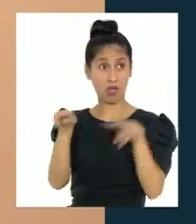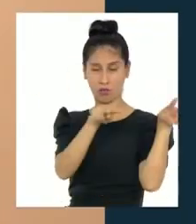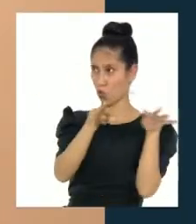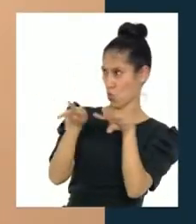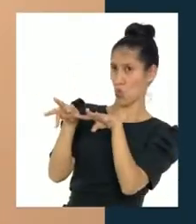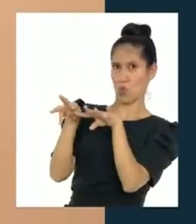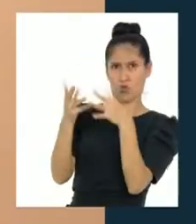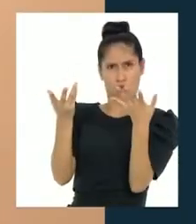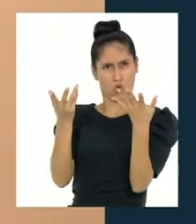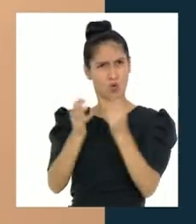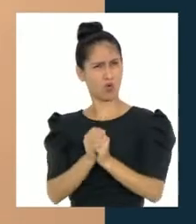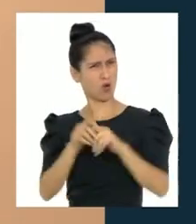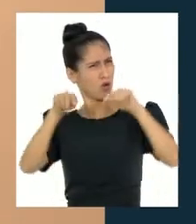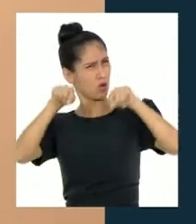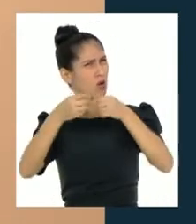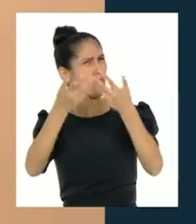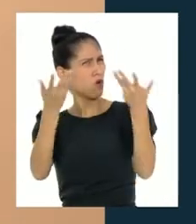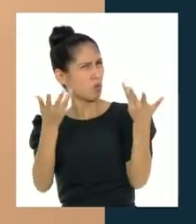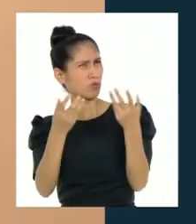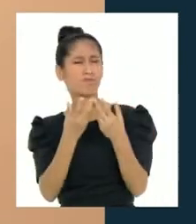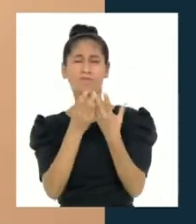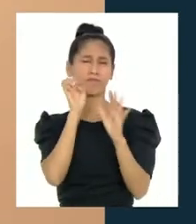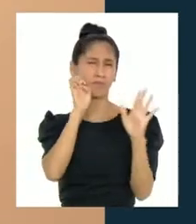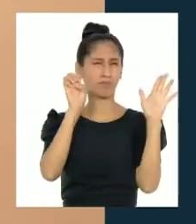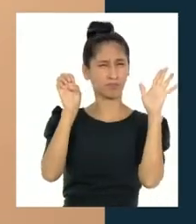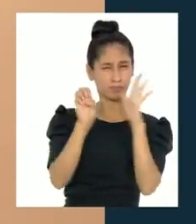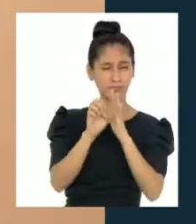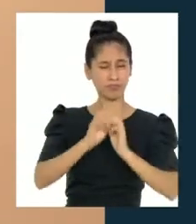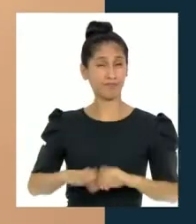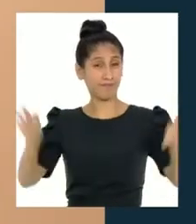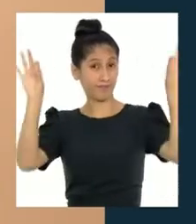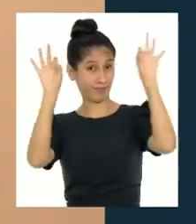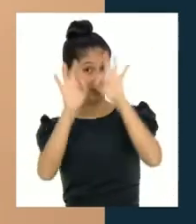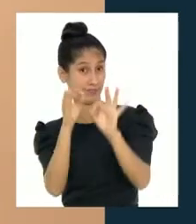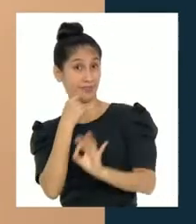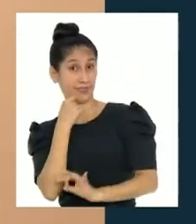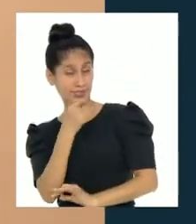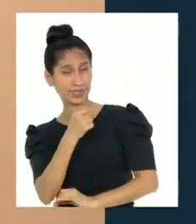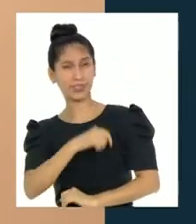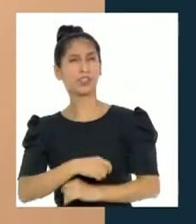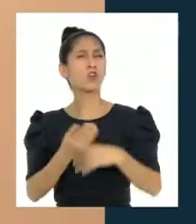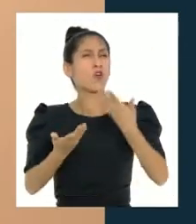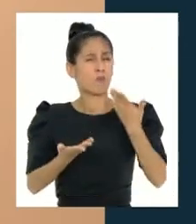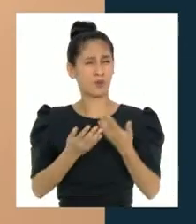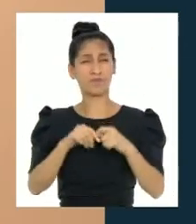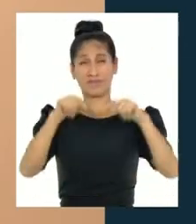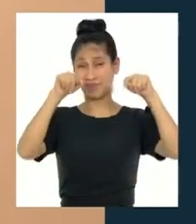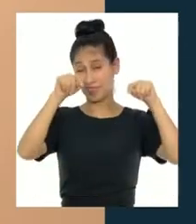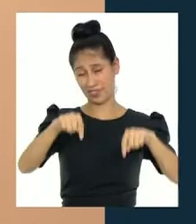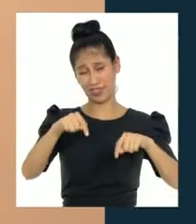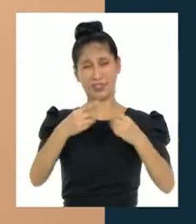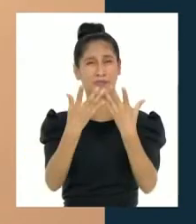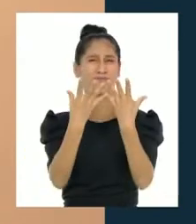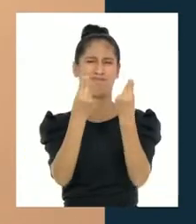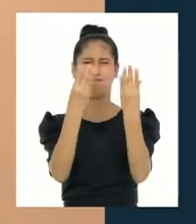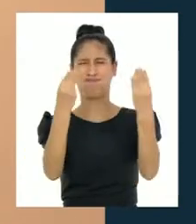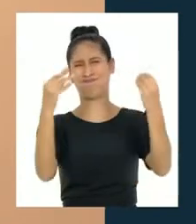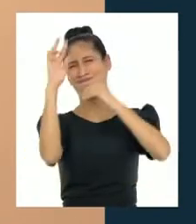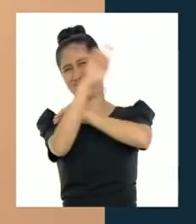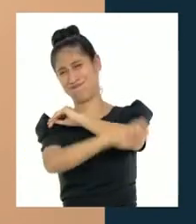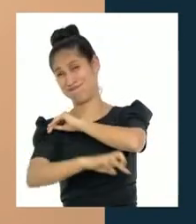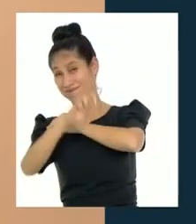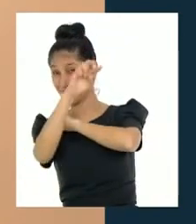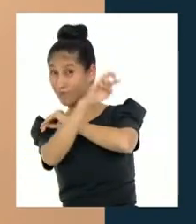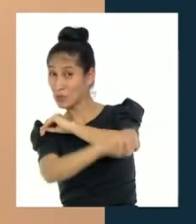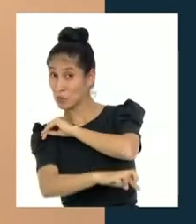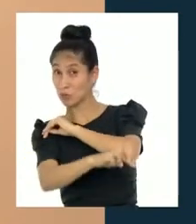del racismo en nuestras vidas. Por ejemplo, es importante decir que todavía en la mayoría de países quienes están en